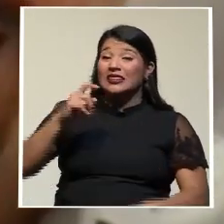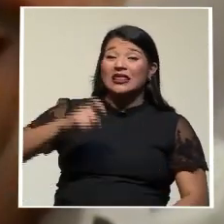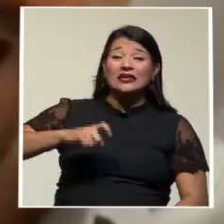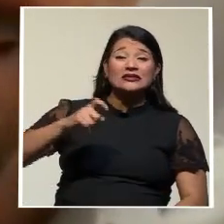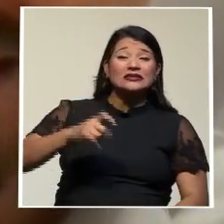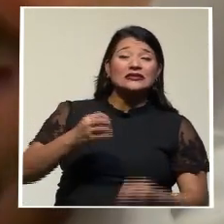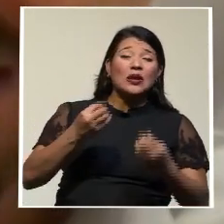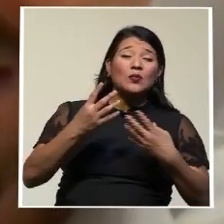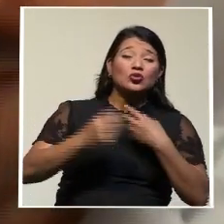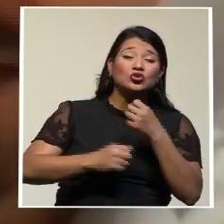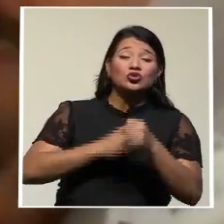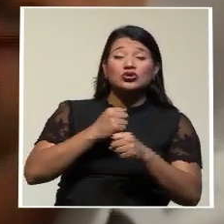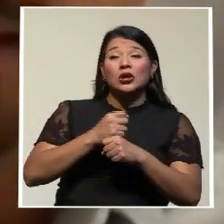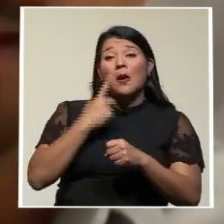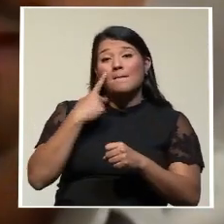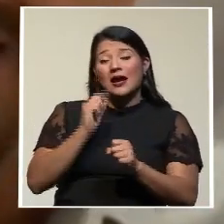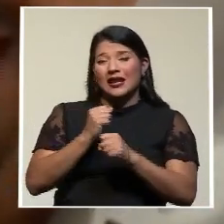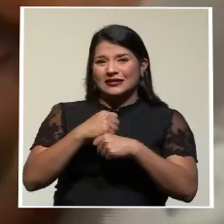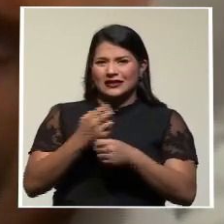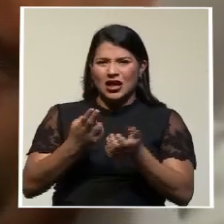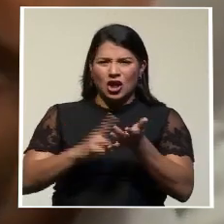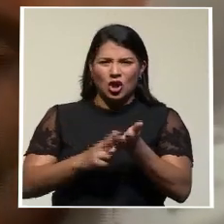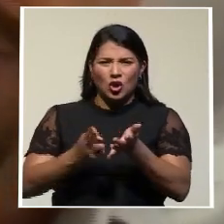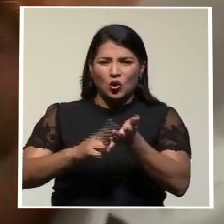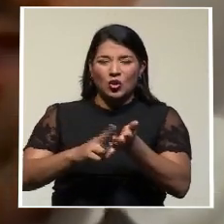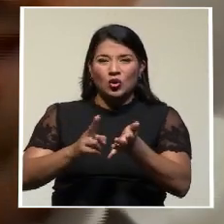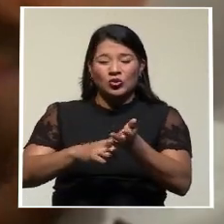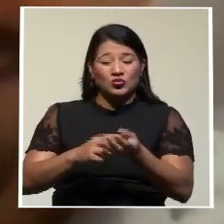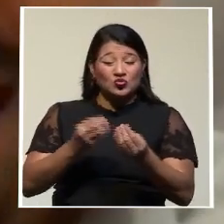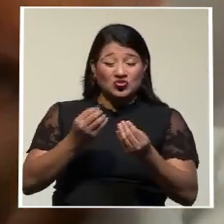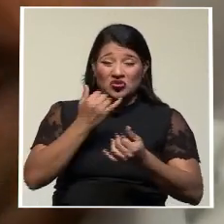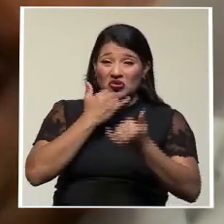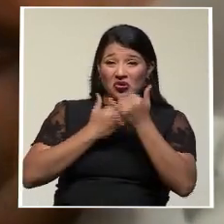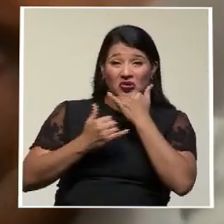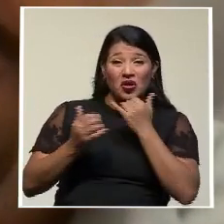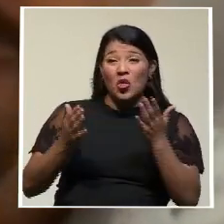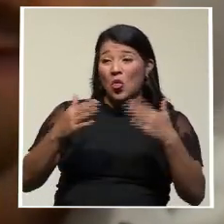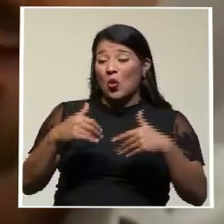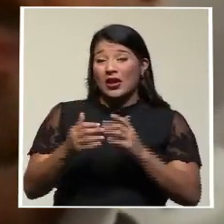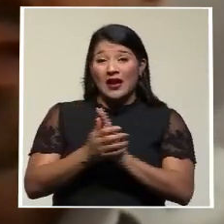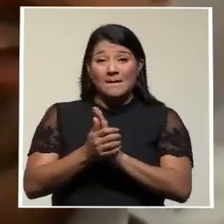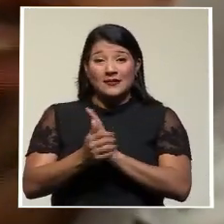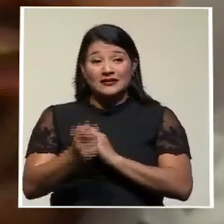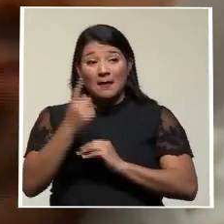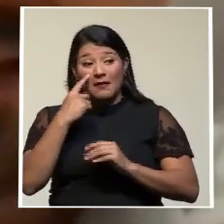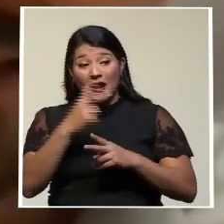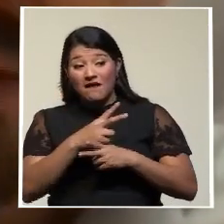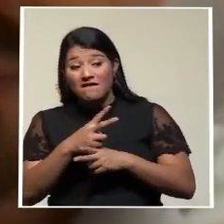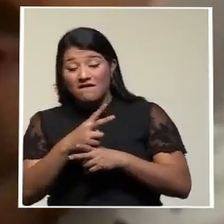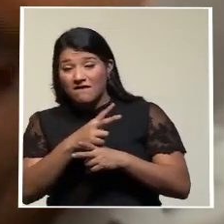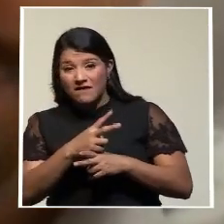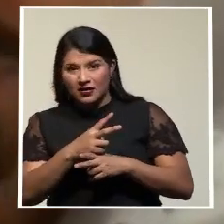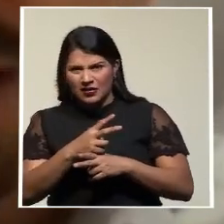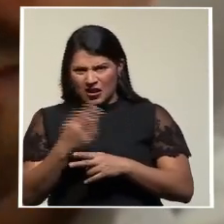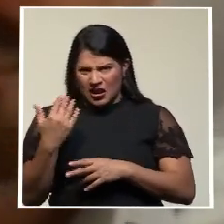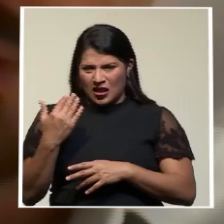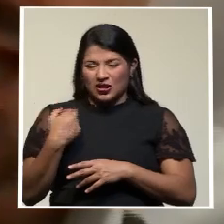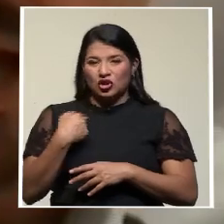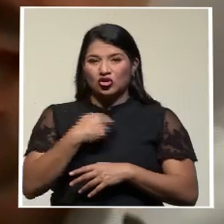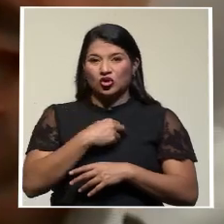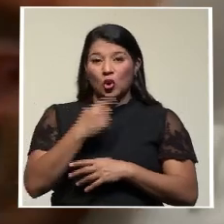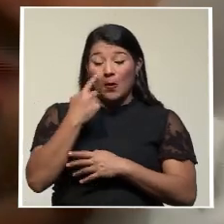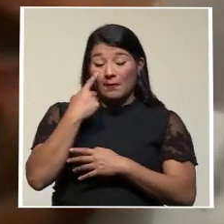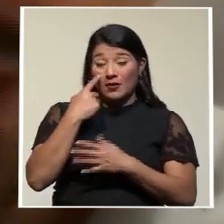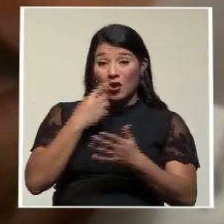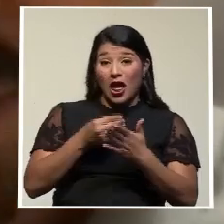hacer estas licitaciones, han cometido graves errores, no tienen capacidad de fiscalización. Recientemente vimos datos, por ejemplo, de la